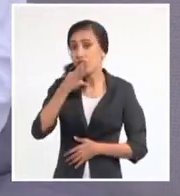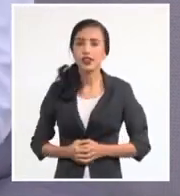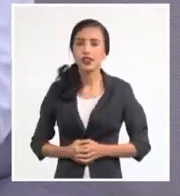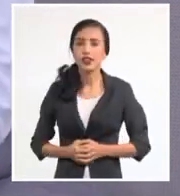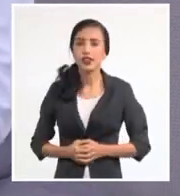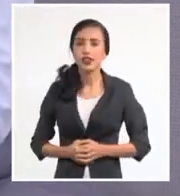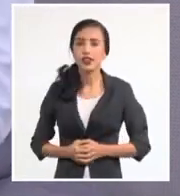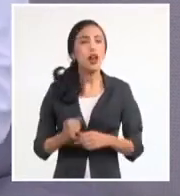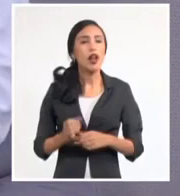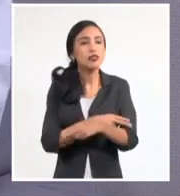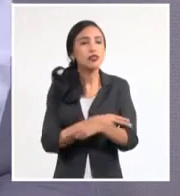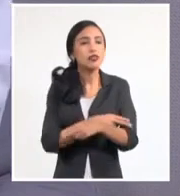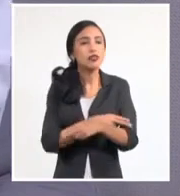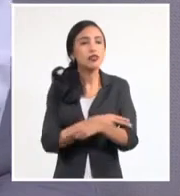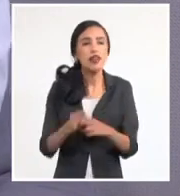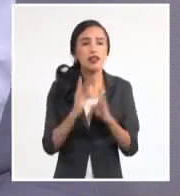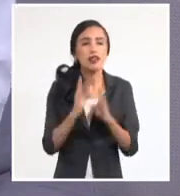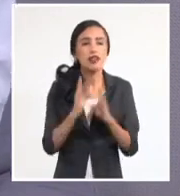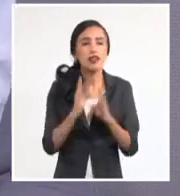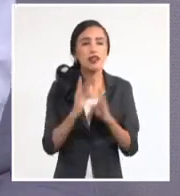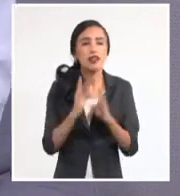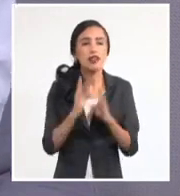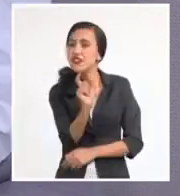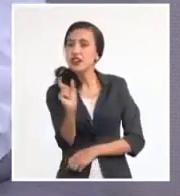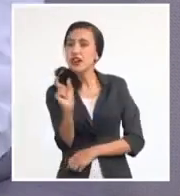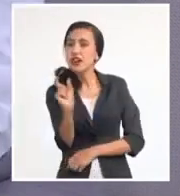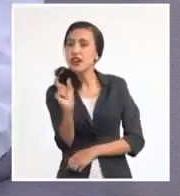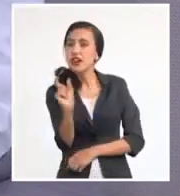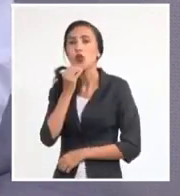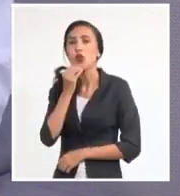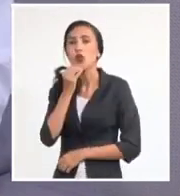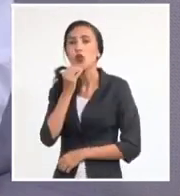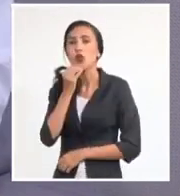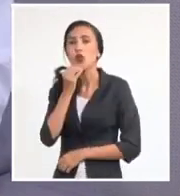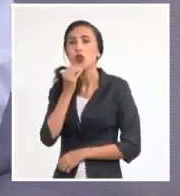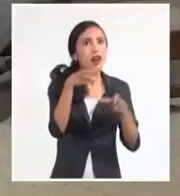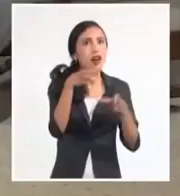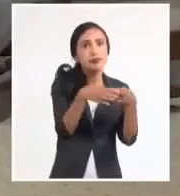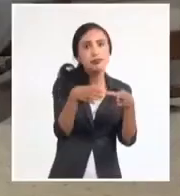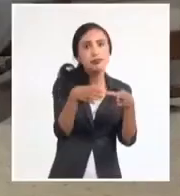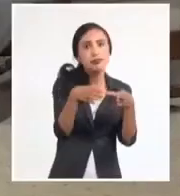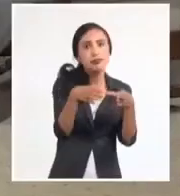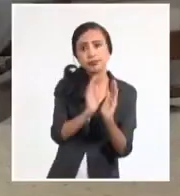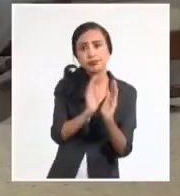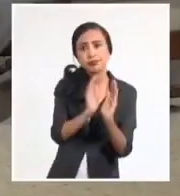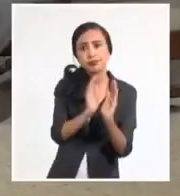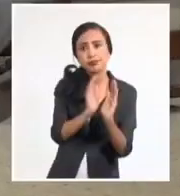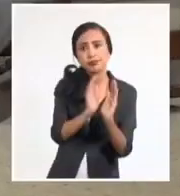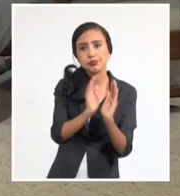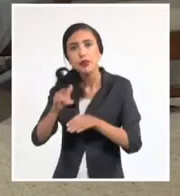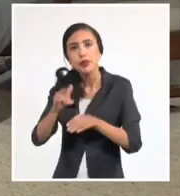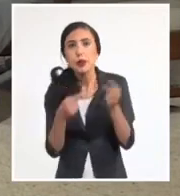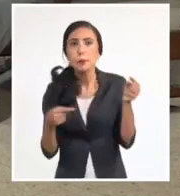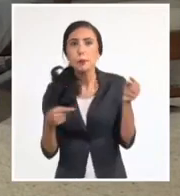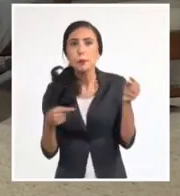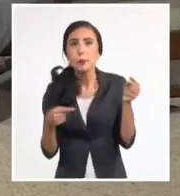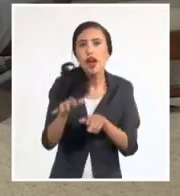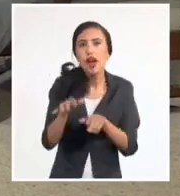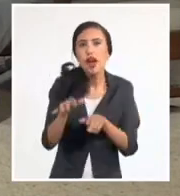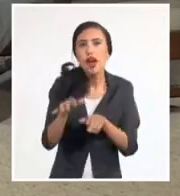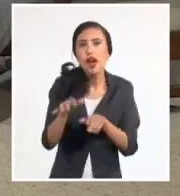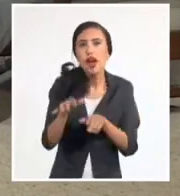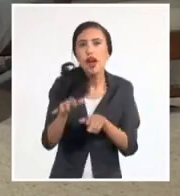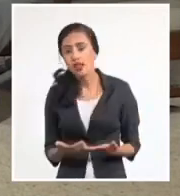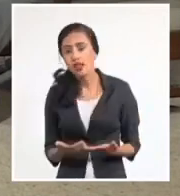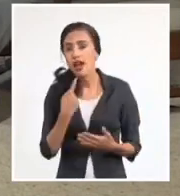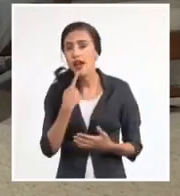tiempo, cronológicamente visto, o las ideas agrupadas según la prioridad conceptual,